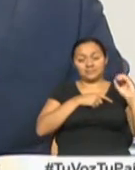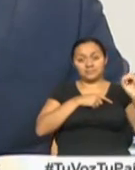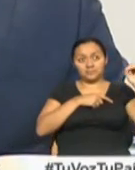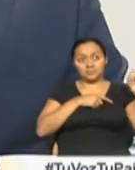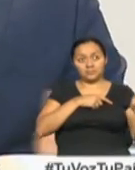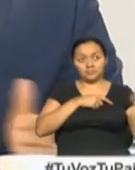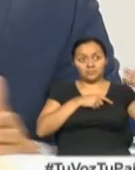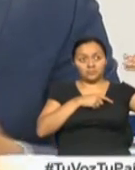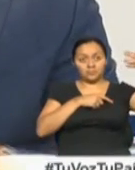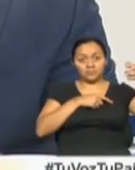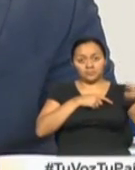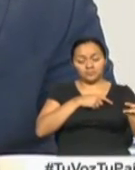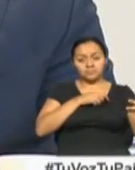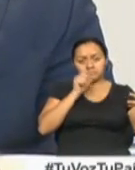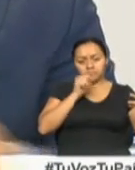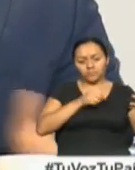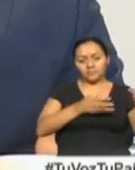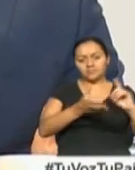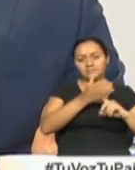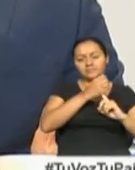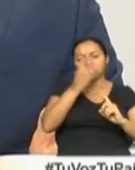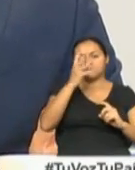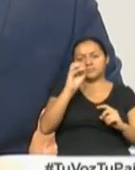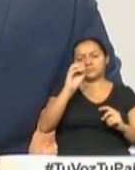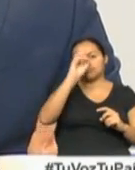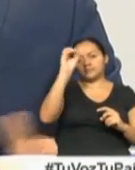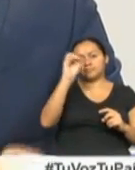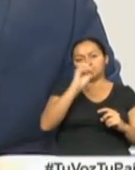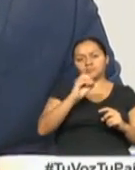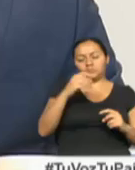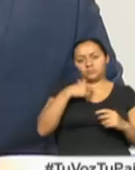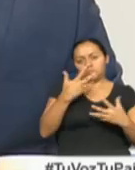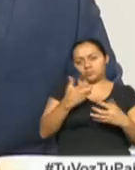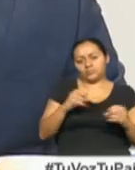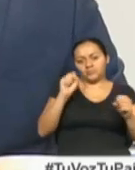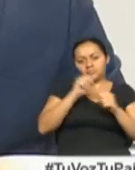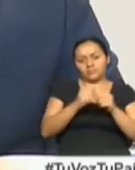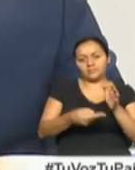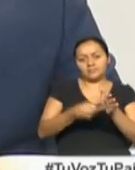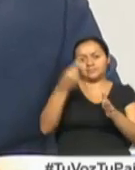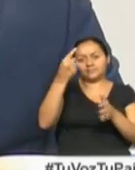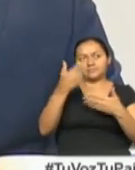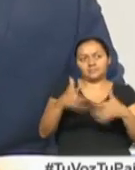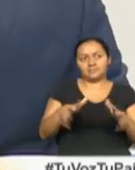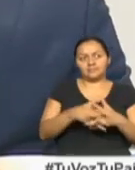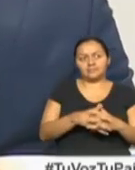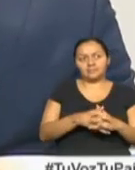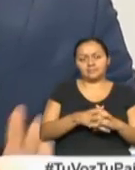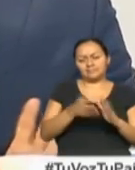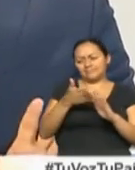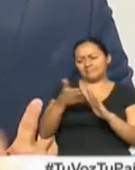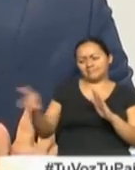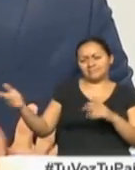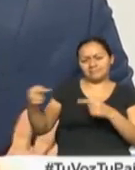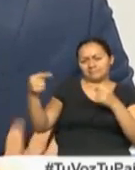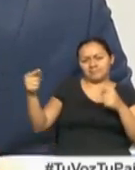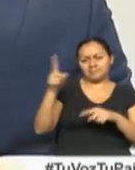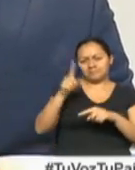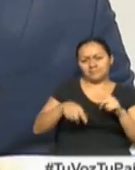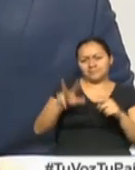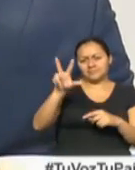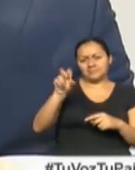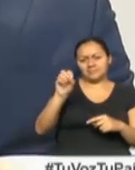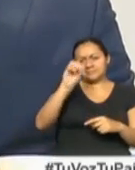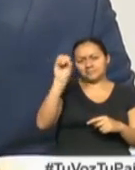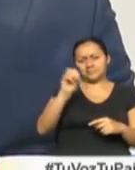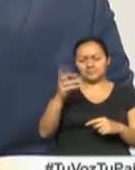total, se alcanzaría ese 40% más para tener una sola vuelta. Porque ninguno de los opositores va a pasar de